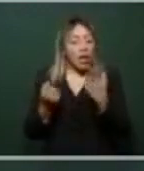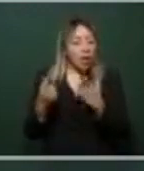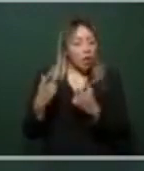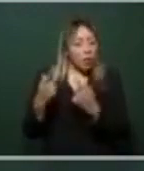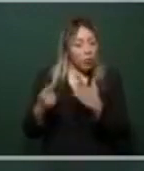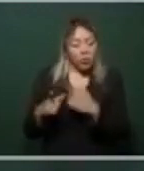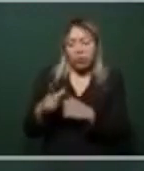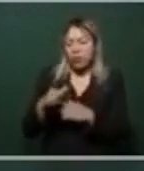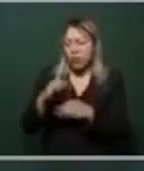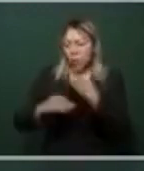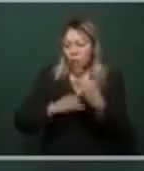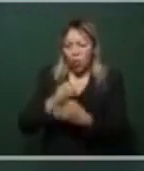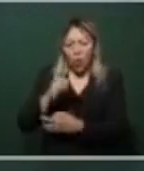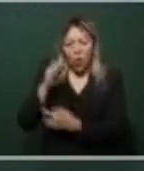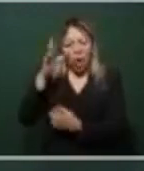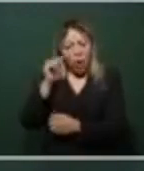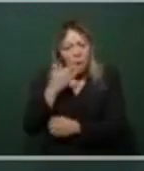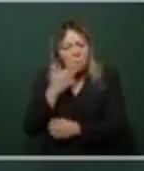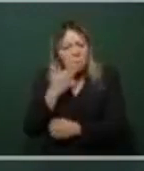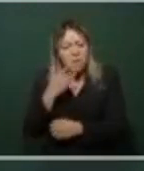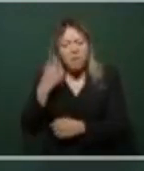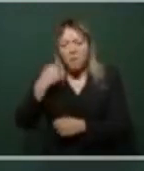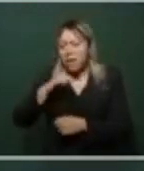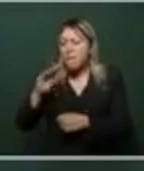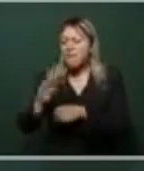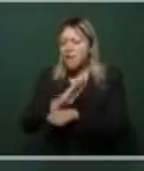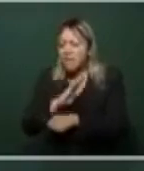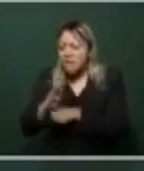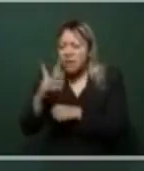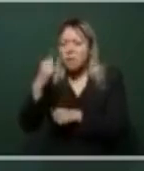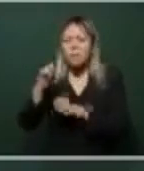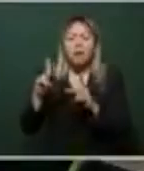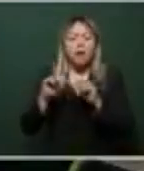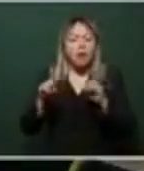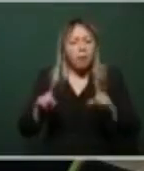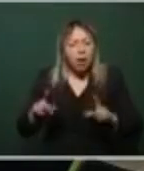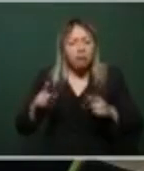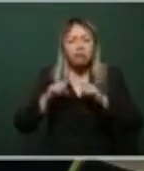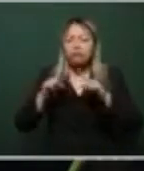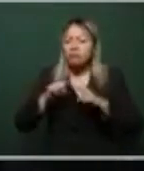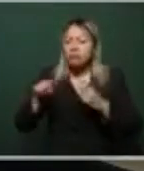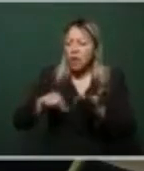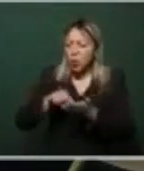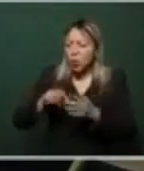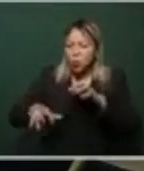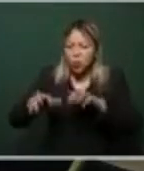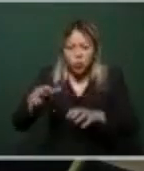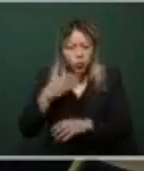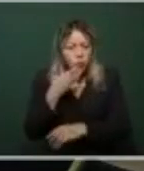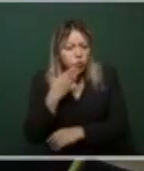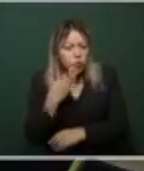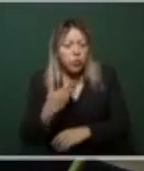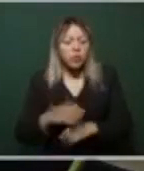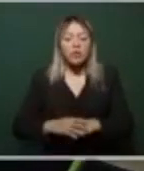bienestar y paz en todas estas comunidades. Porque